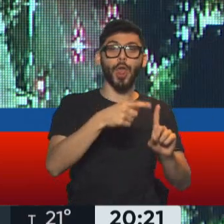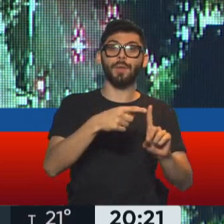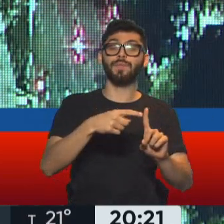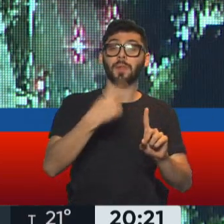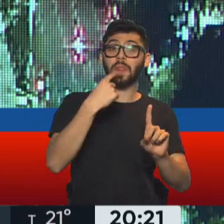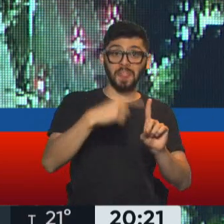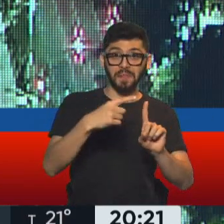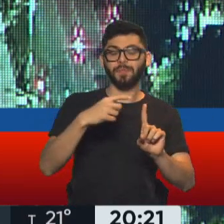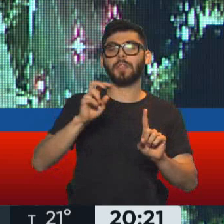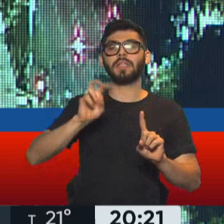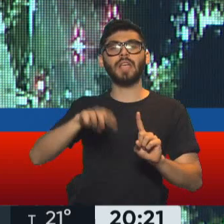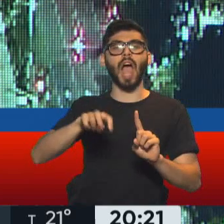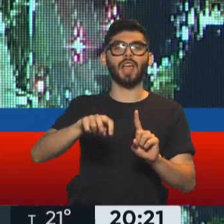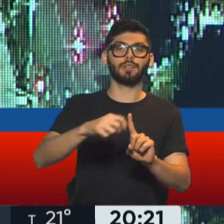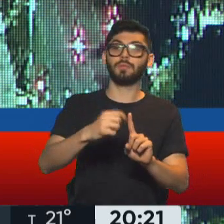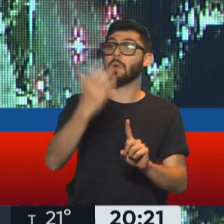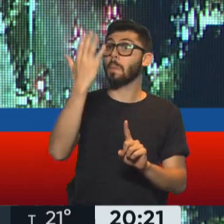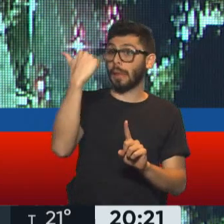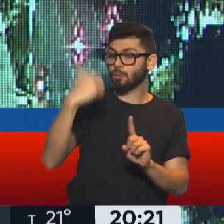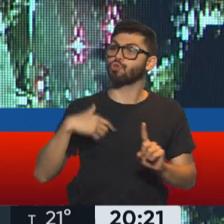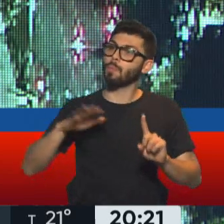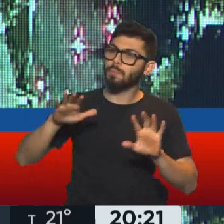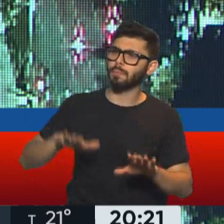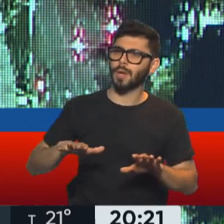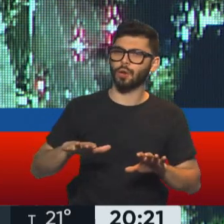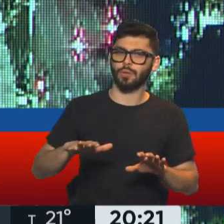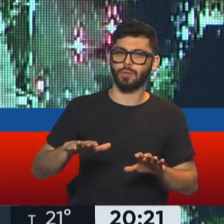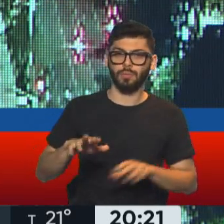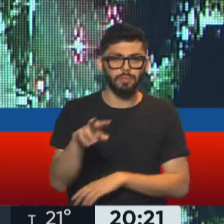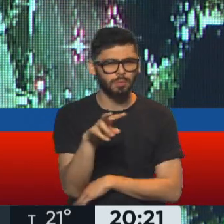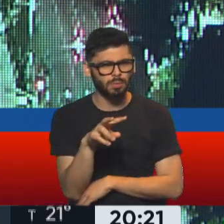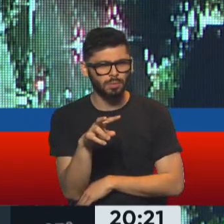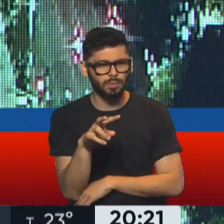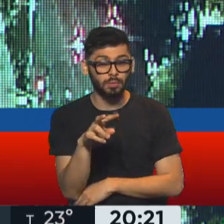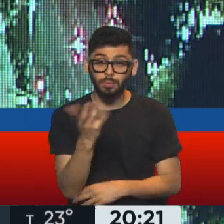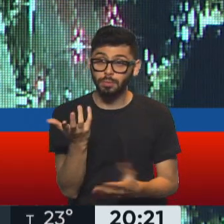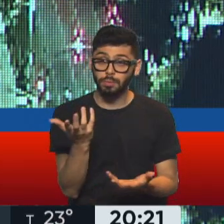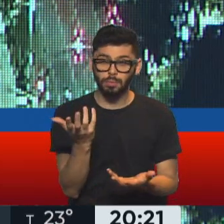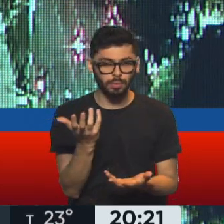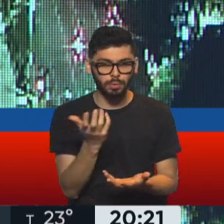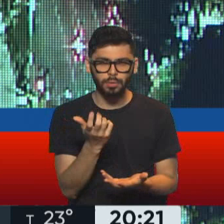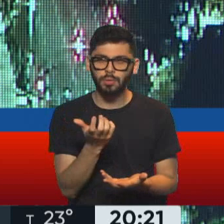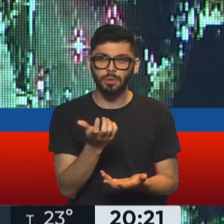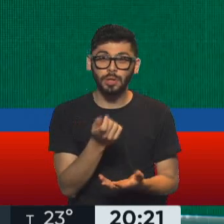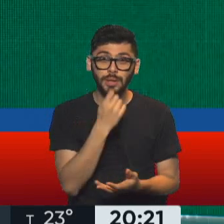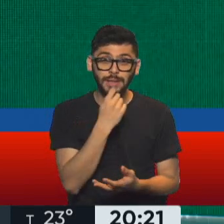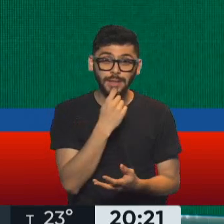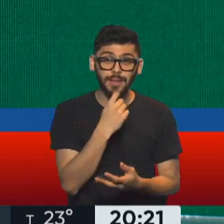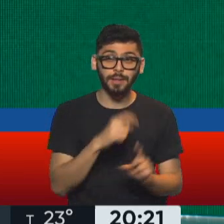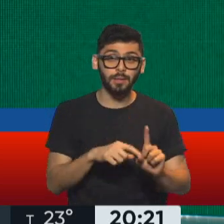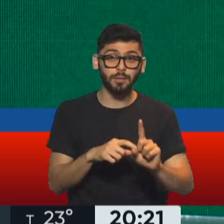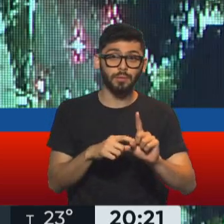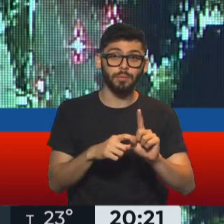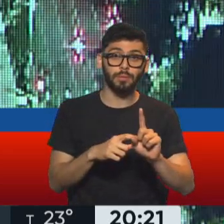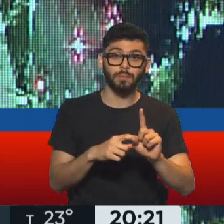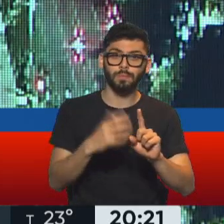Santilli, me llamas y yo me detengo. Perdón, esto es joda. Es joda esto. Bueno, me llamas y yo te detengo. ¿Qué significa